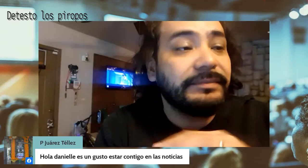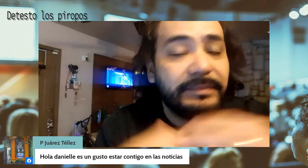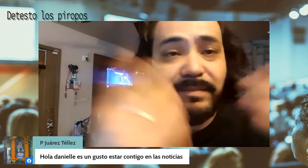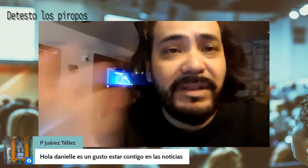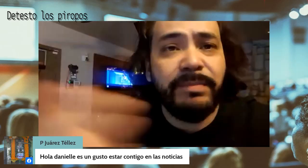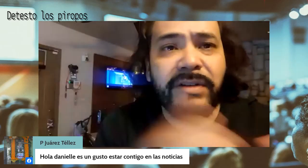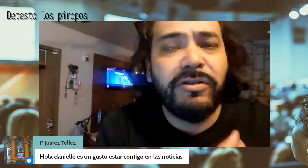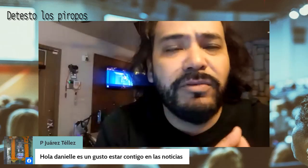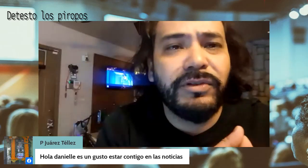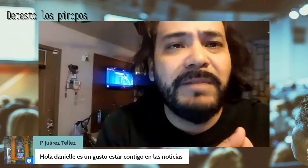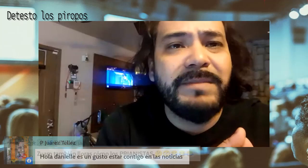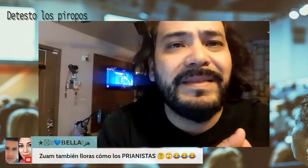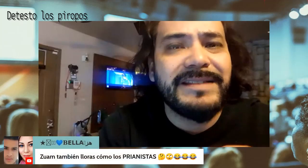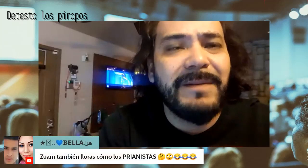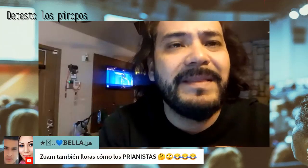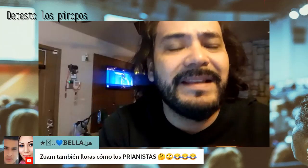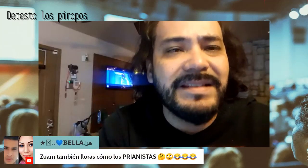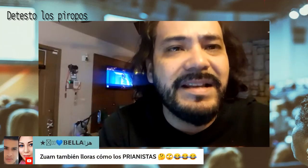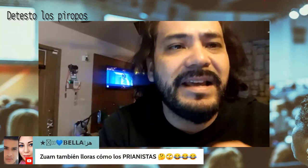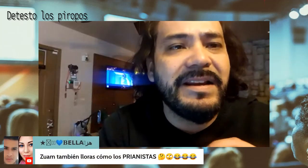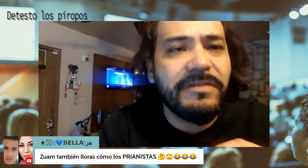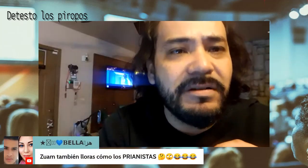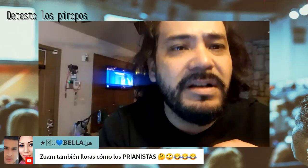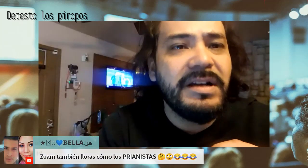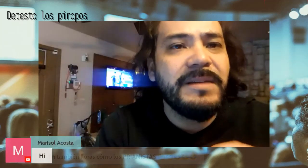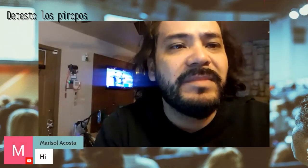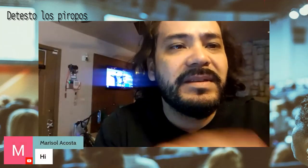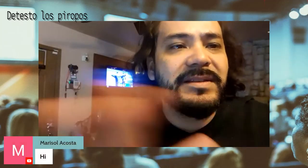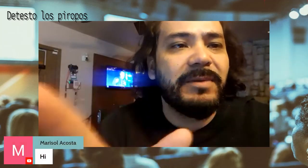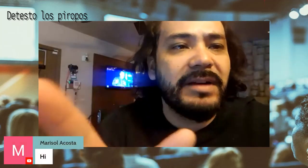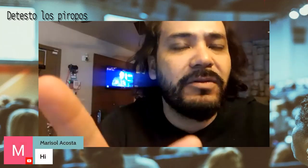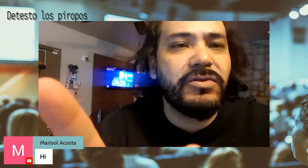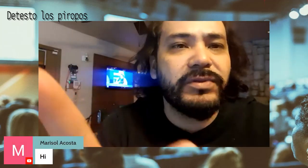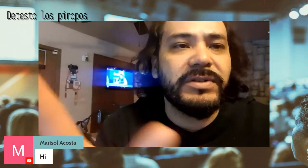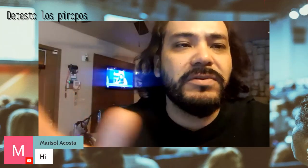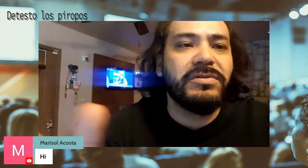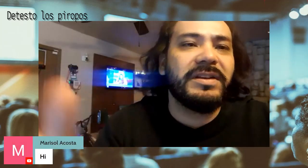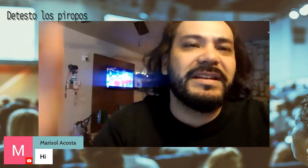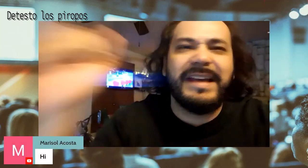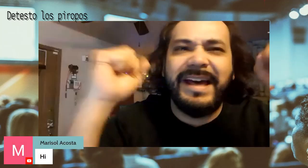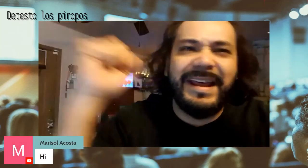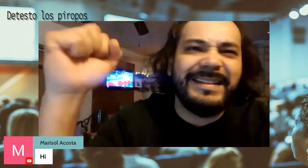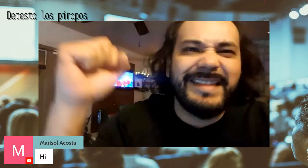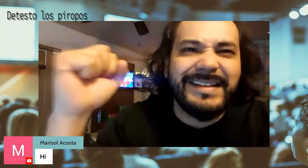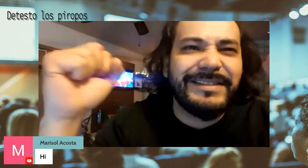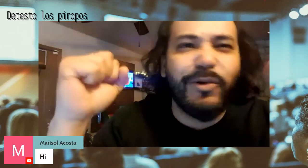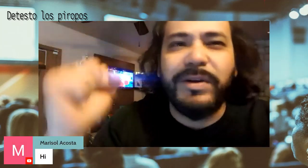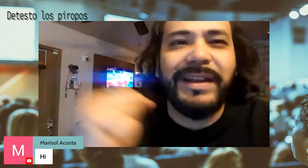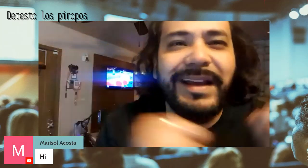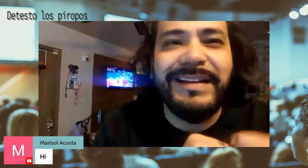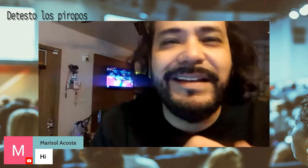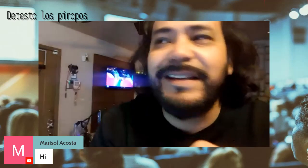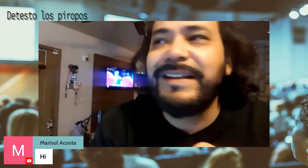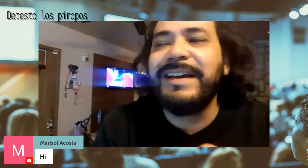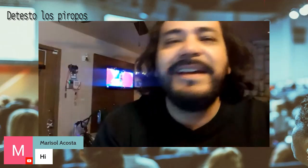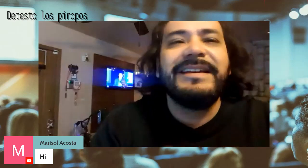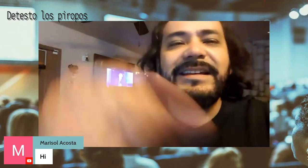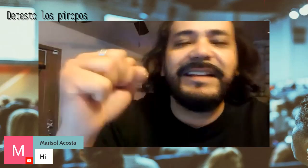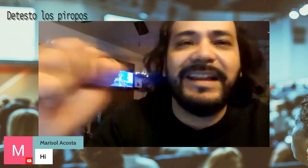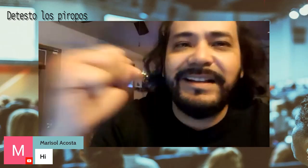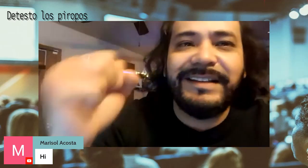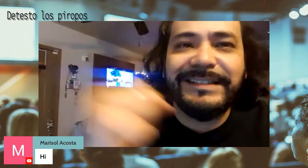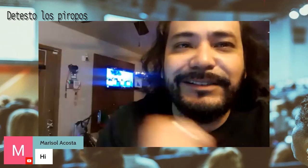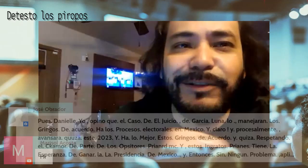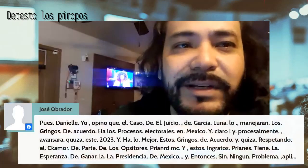reforma. Pero como solamente saben decir que no, se van con su discurso de quieren destruir al INE